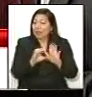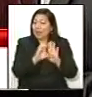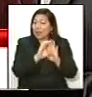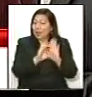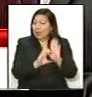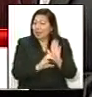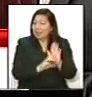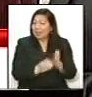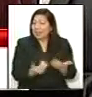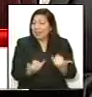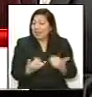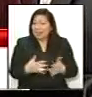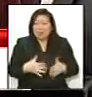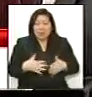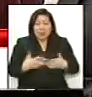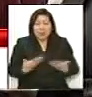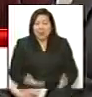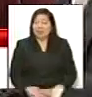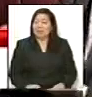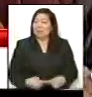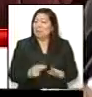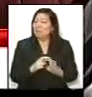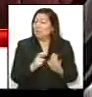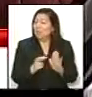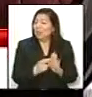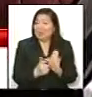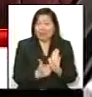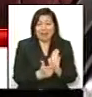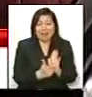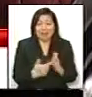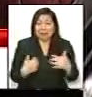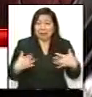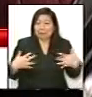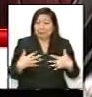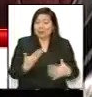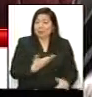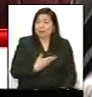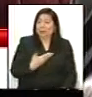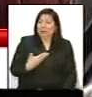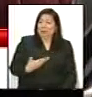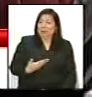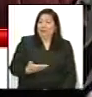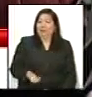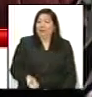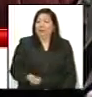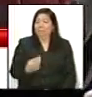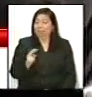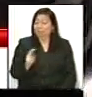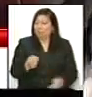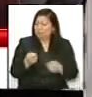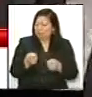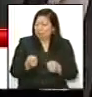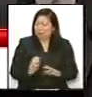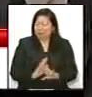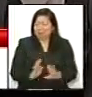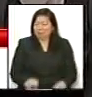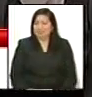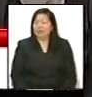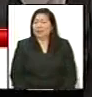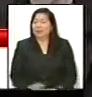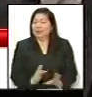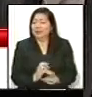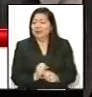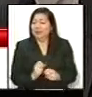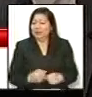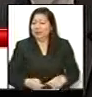Constitución. Aquí no podemos discutir un proyecto de ley porque estamos temerosos de que el presidente nos está presionando, nos está ajustando para